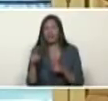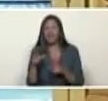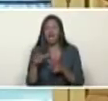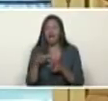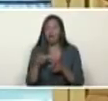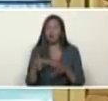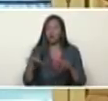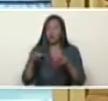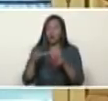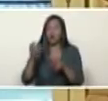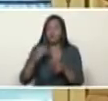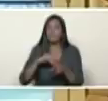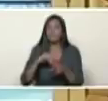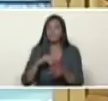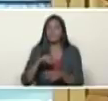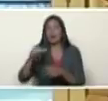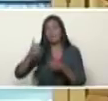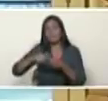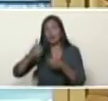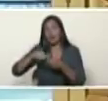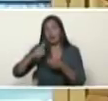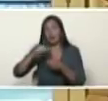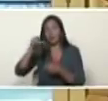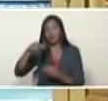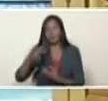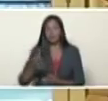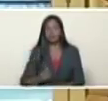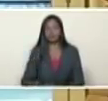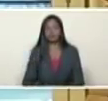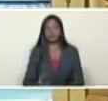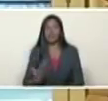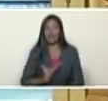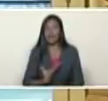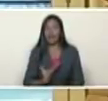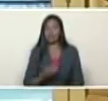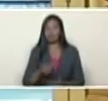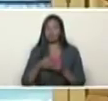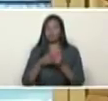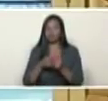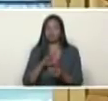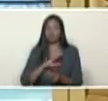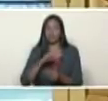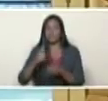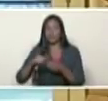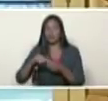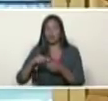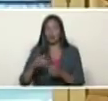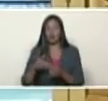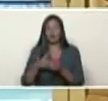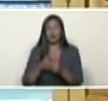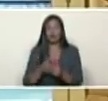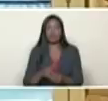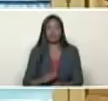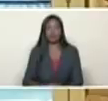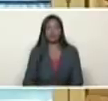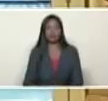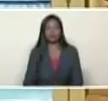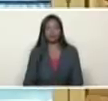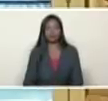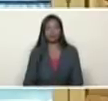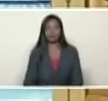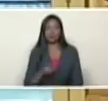ciudades más grandes del país, Maracaibo. Alcalde legítimo, líder. Ahí ellos